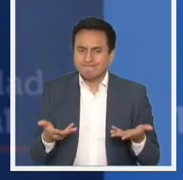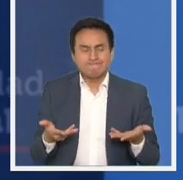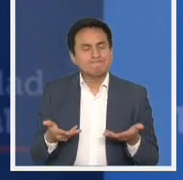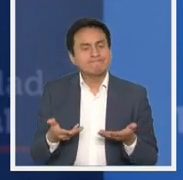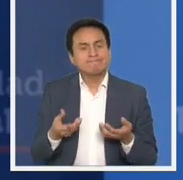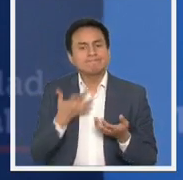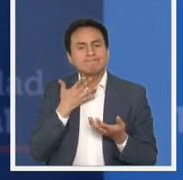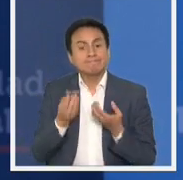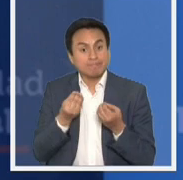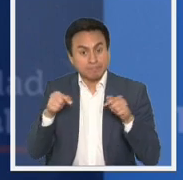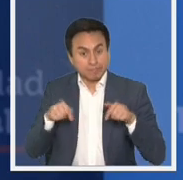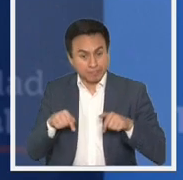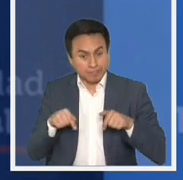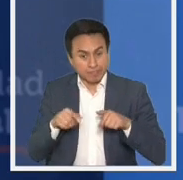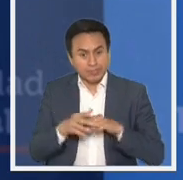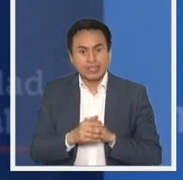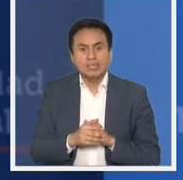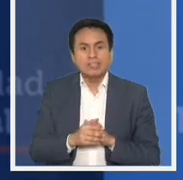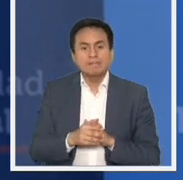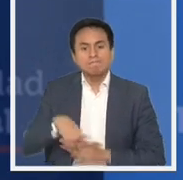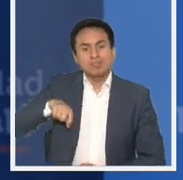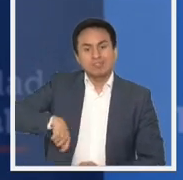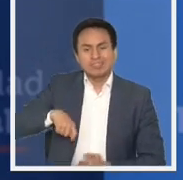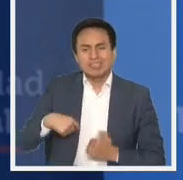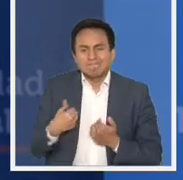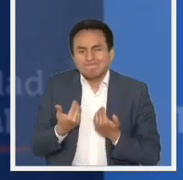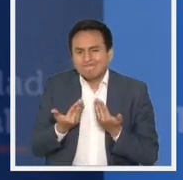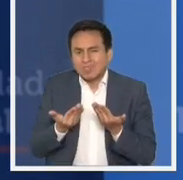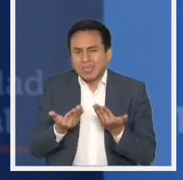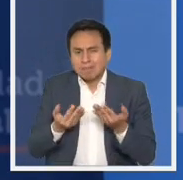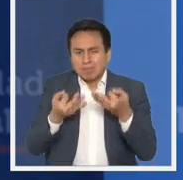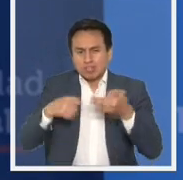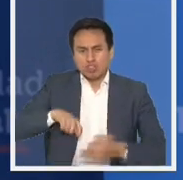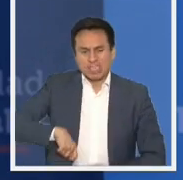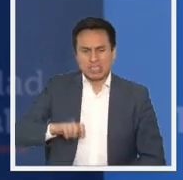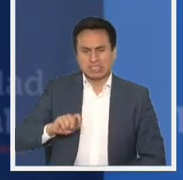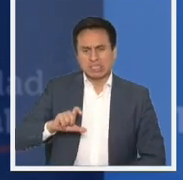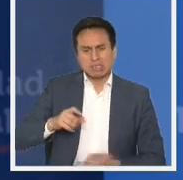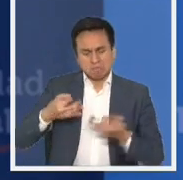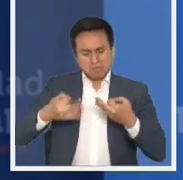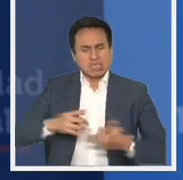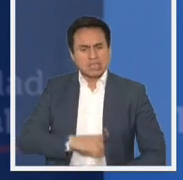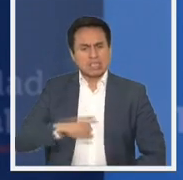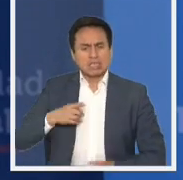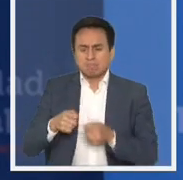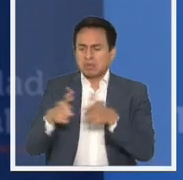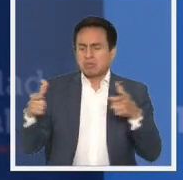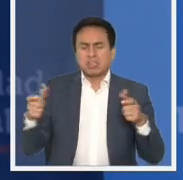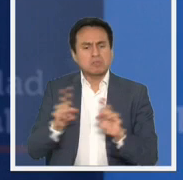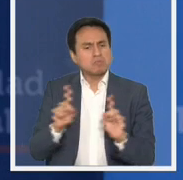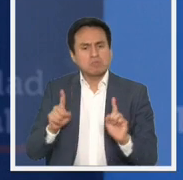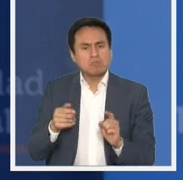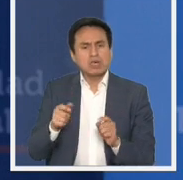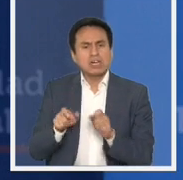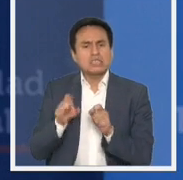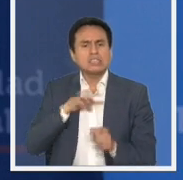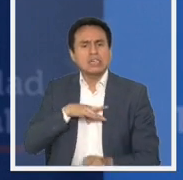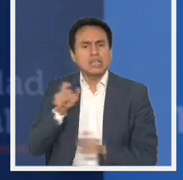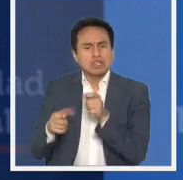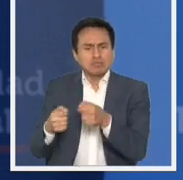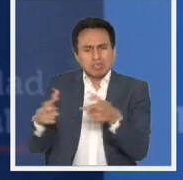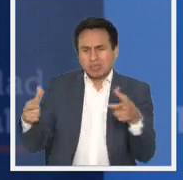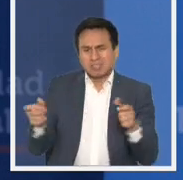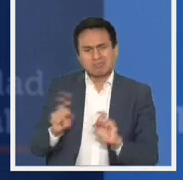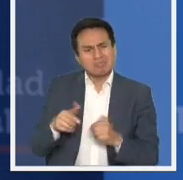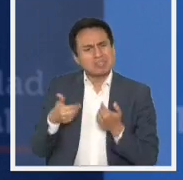en donde no entrega pensiones dignas a la gran mayoría de los chilenos y chilenas Y